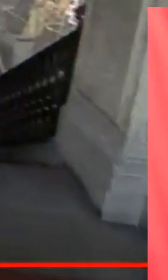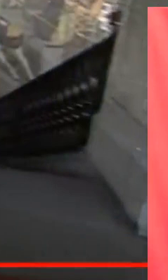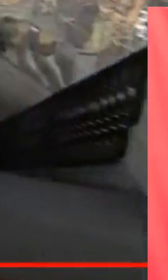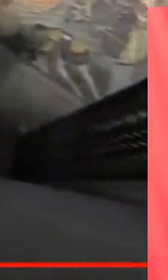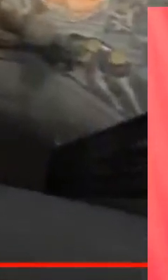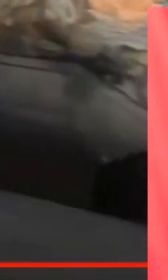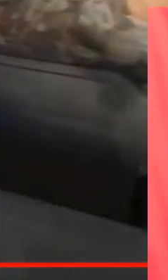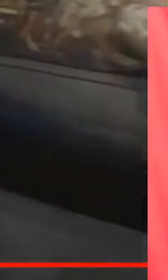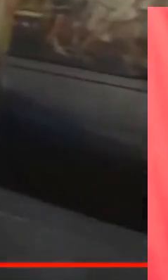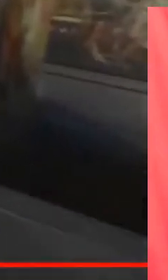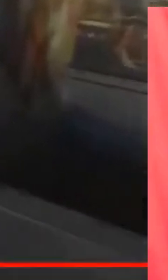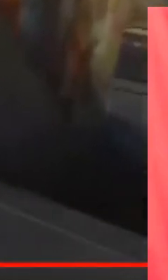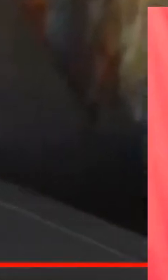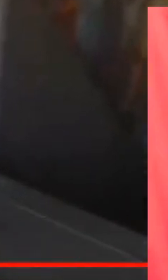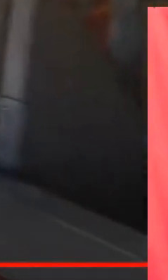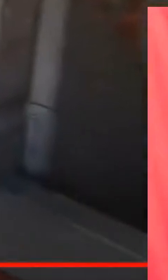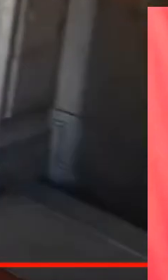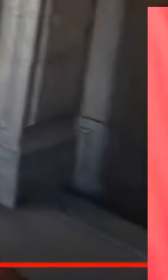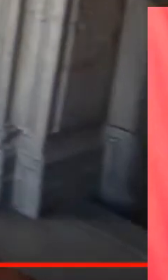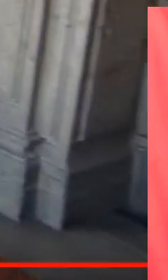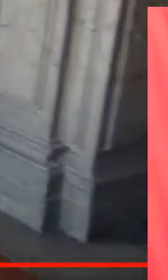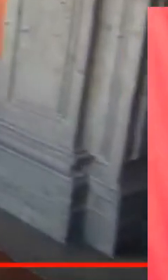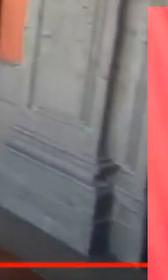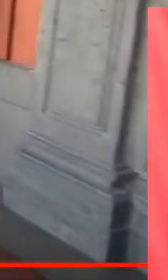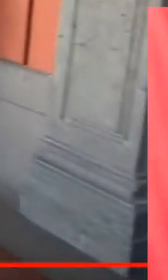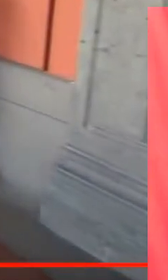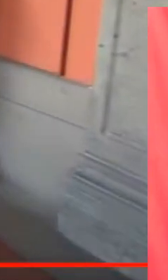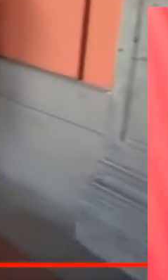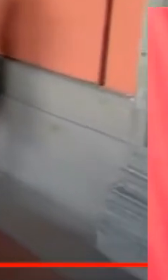Tengo dos horas libres, Beatriz. Hay que aprovecharla.